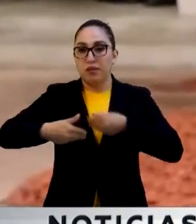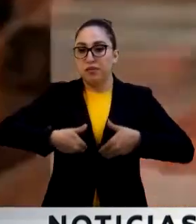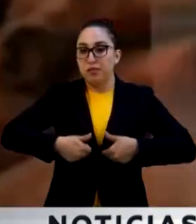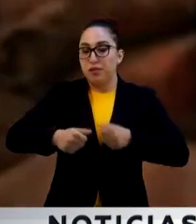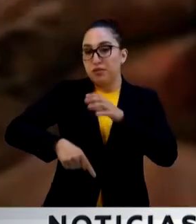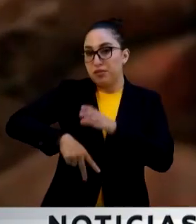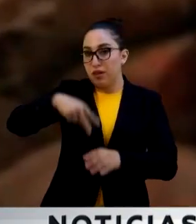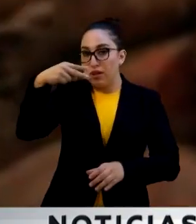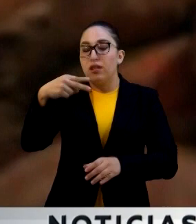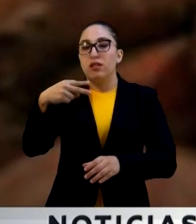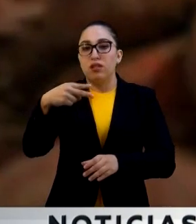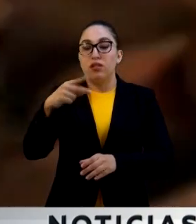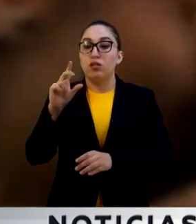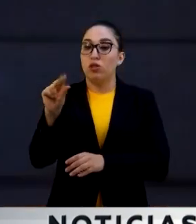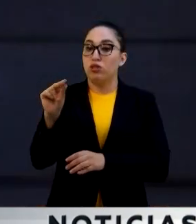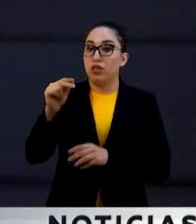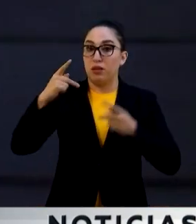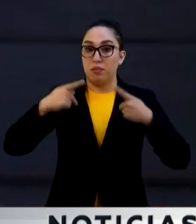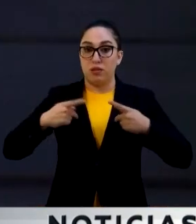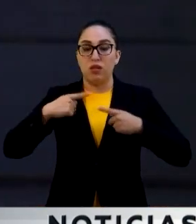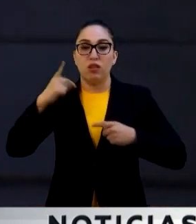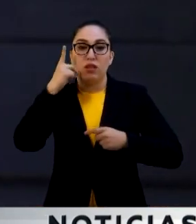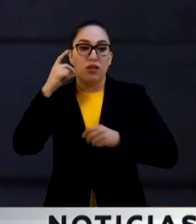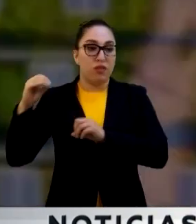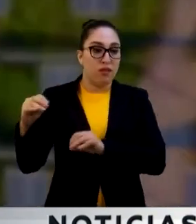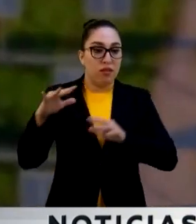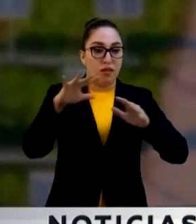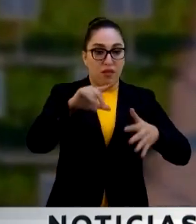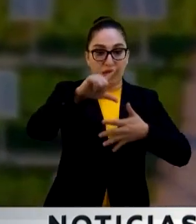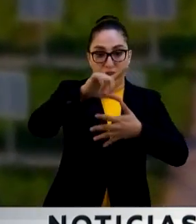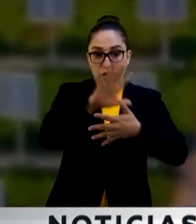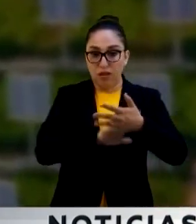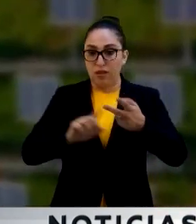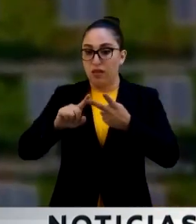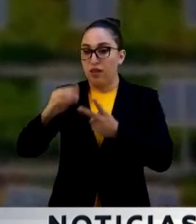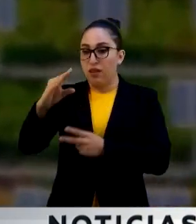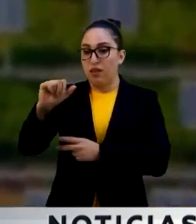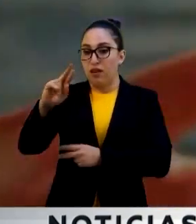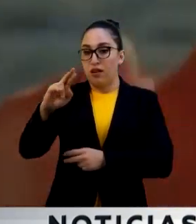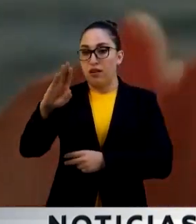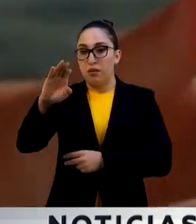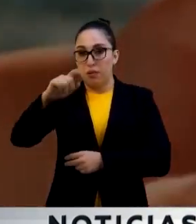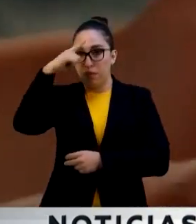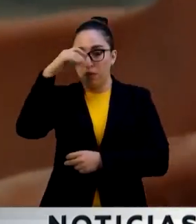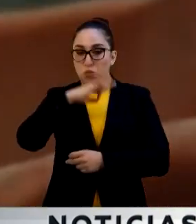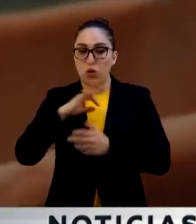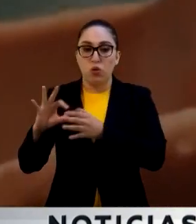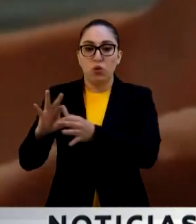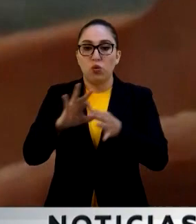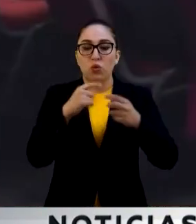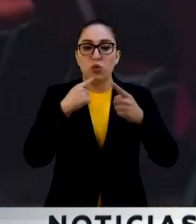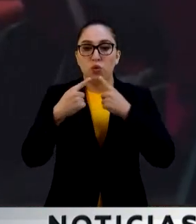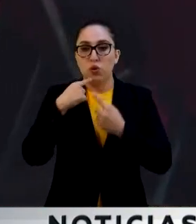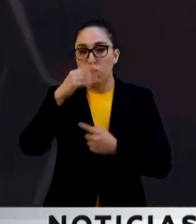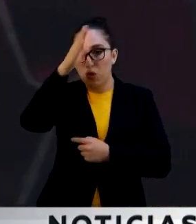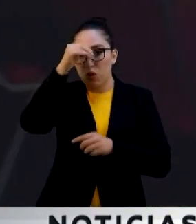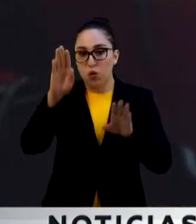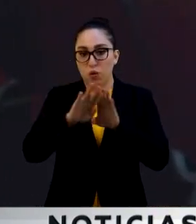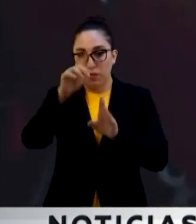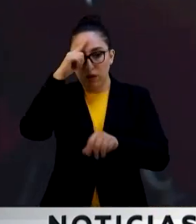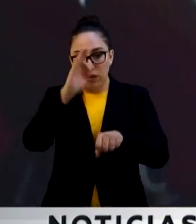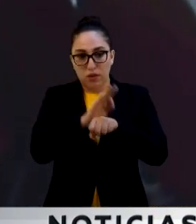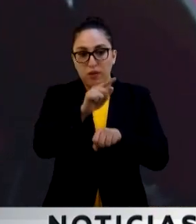cual asistirán cerca de 80 legisladores latinoamericanos y caribeños con el fin de impulsar una alianza iberoamericana para la